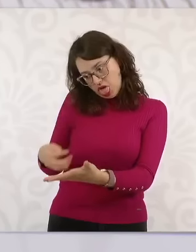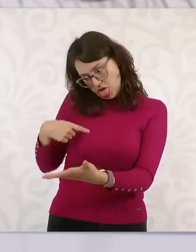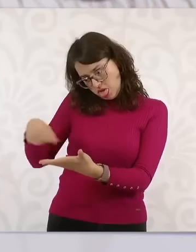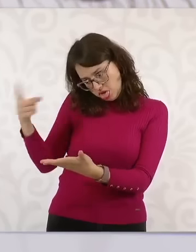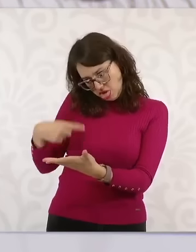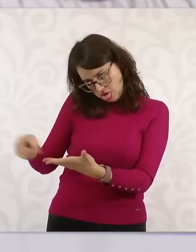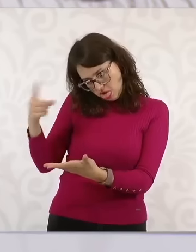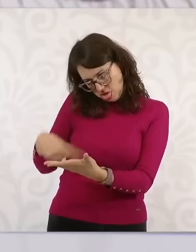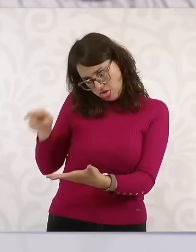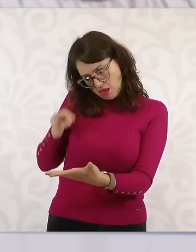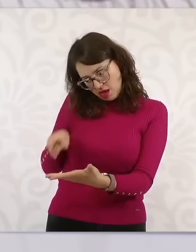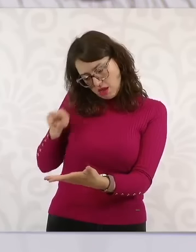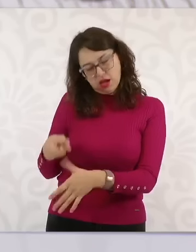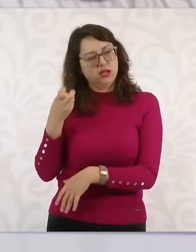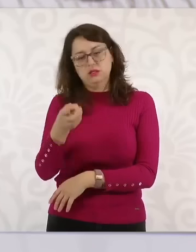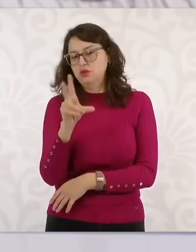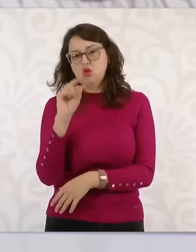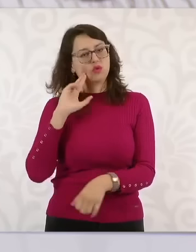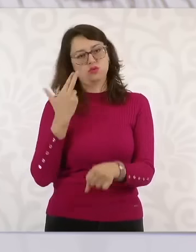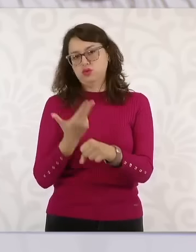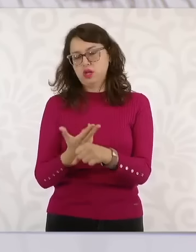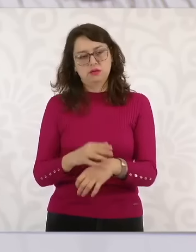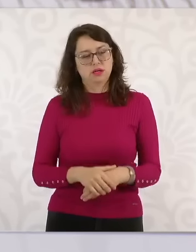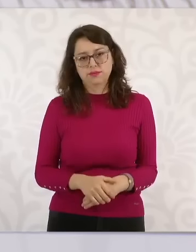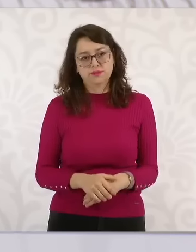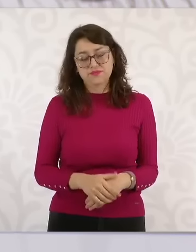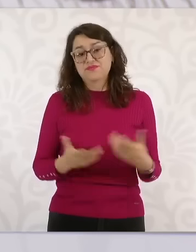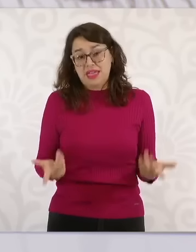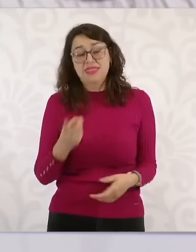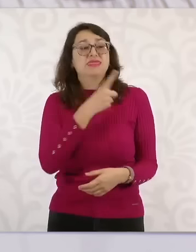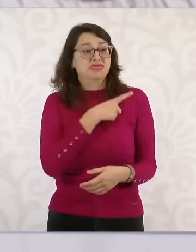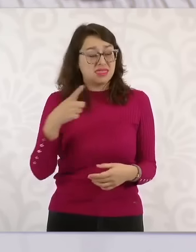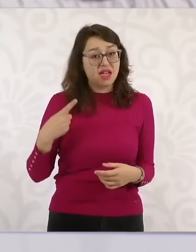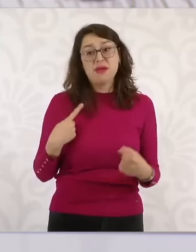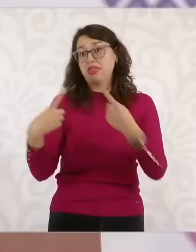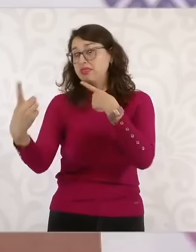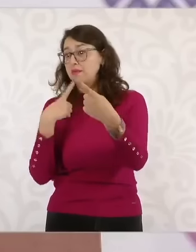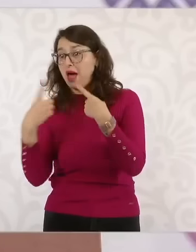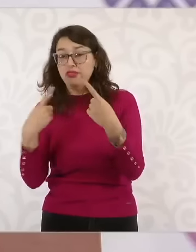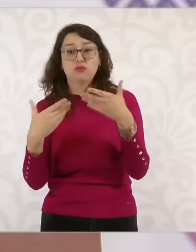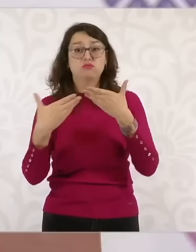mantengamos el debate público y el desmentido permanente.